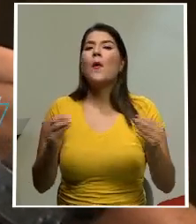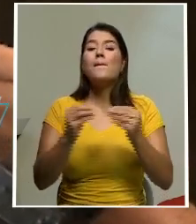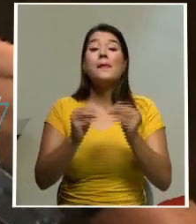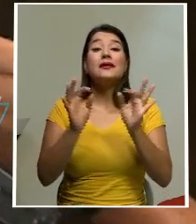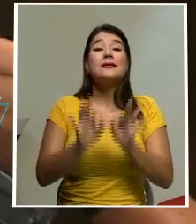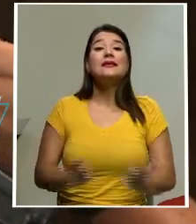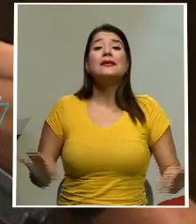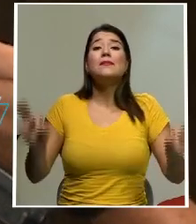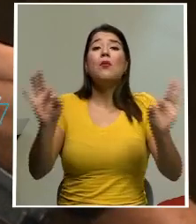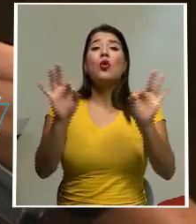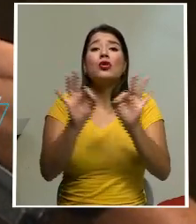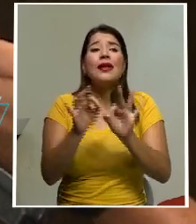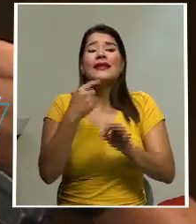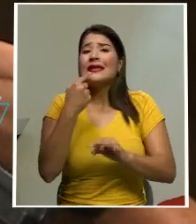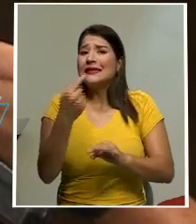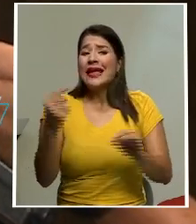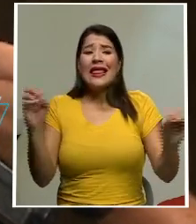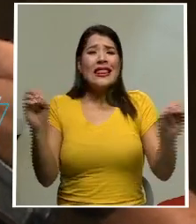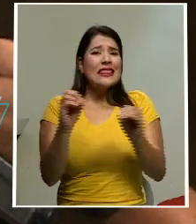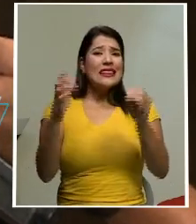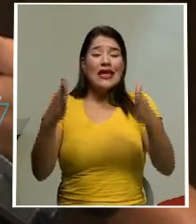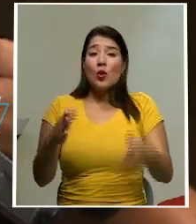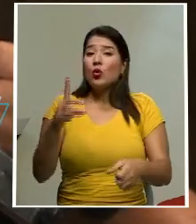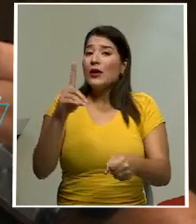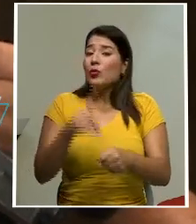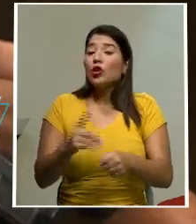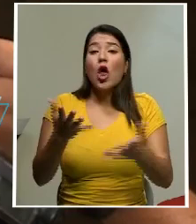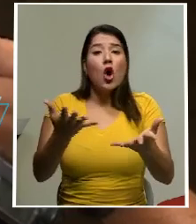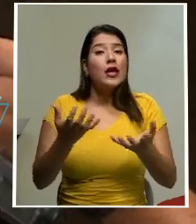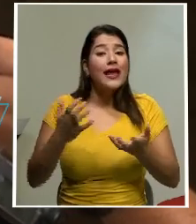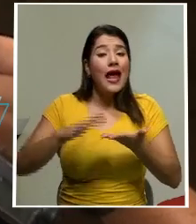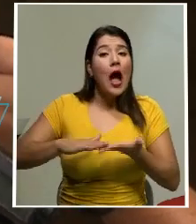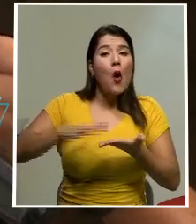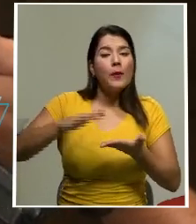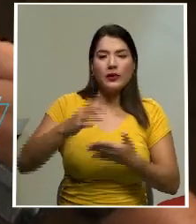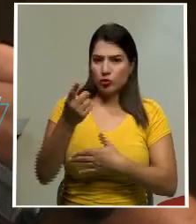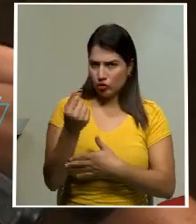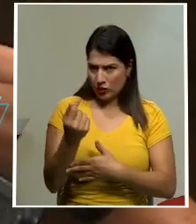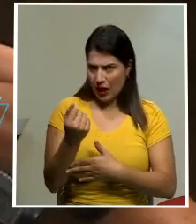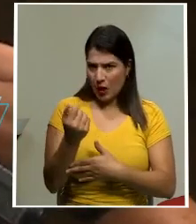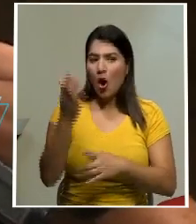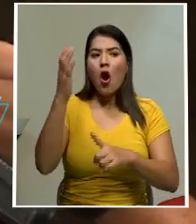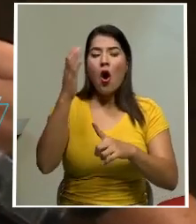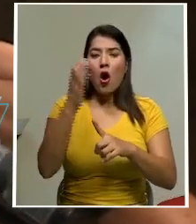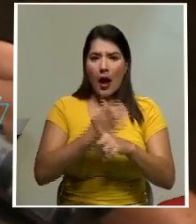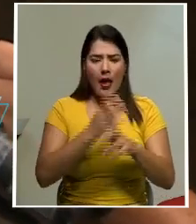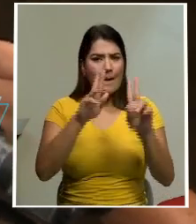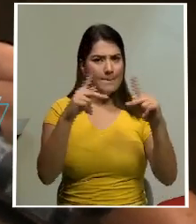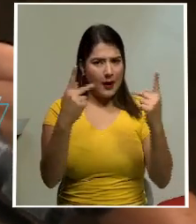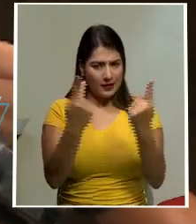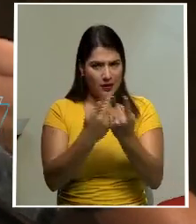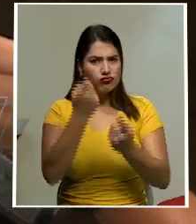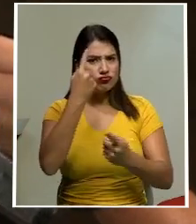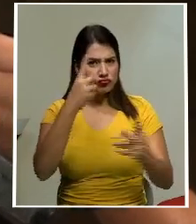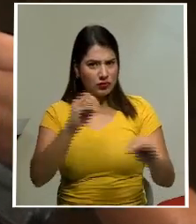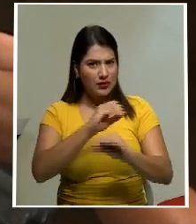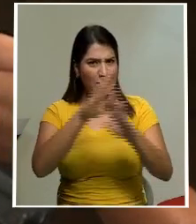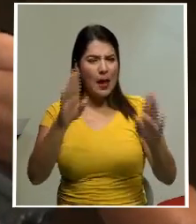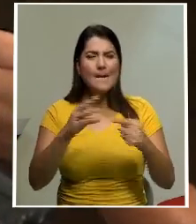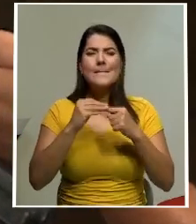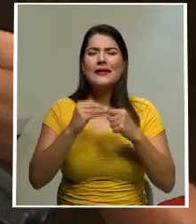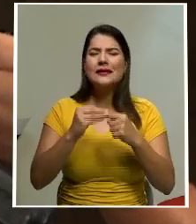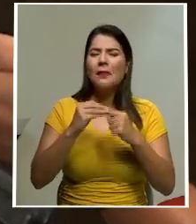es decir, no hay ánimo de recibir un aumento salarial. Las fracciones están claras y especialmente la de Acción